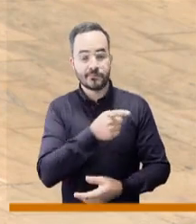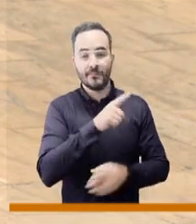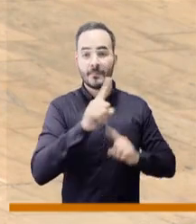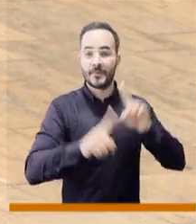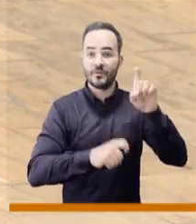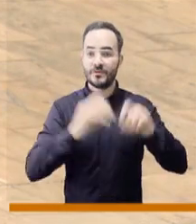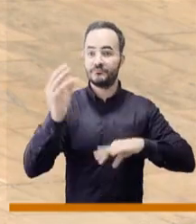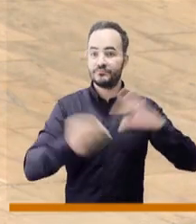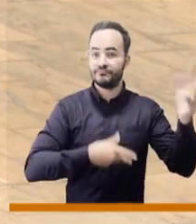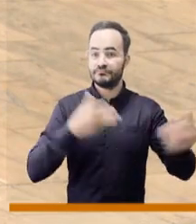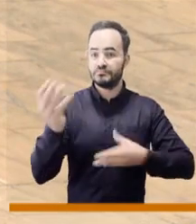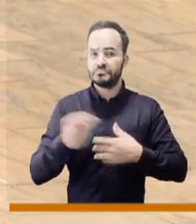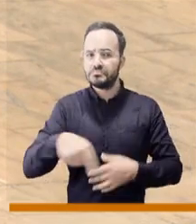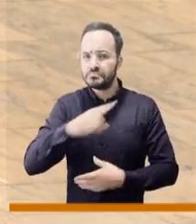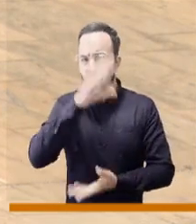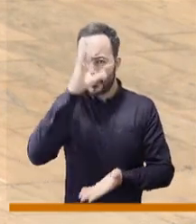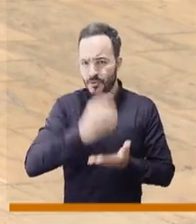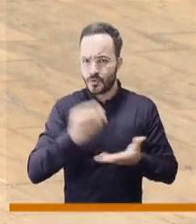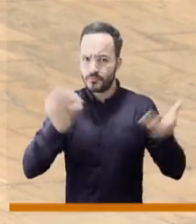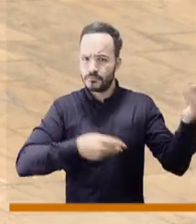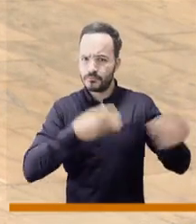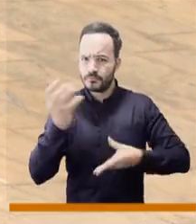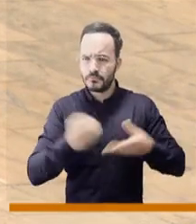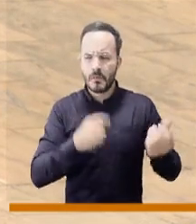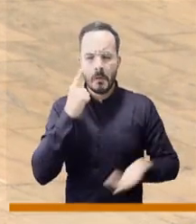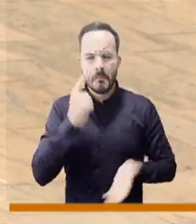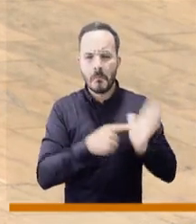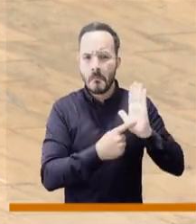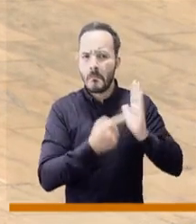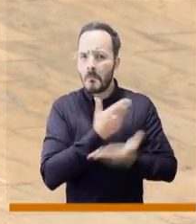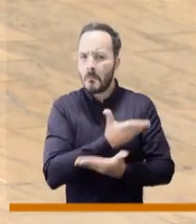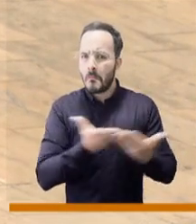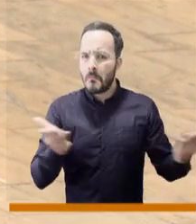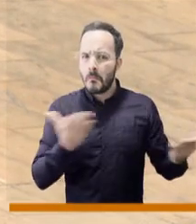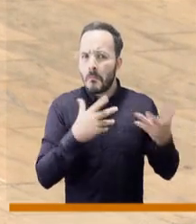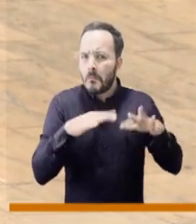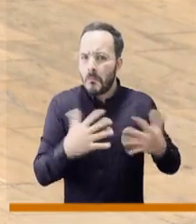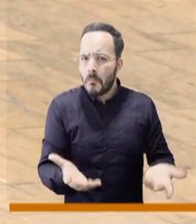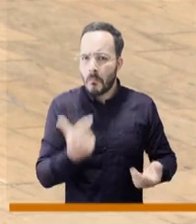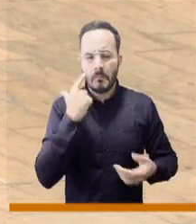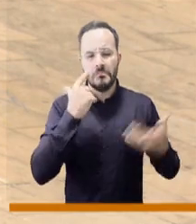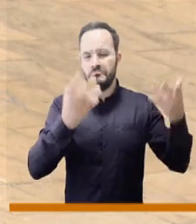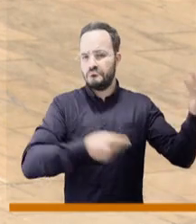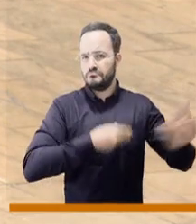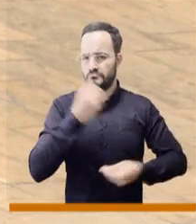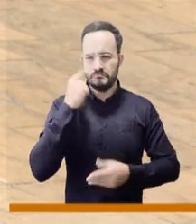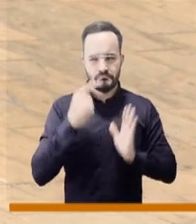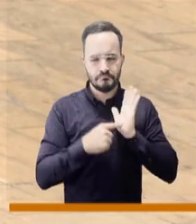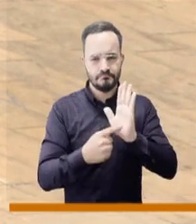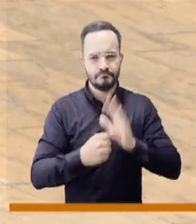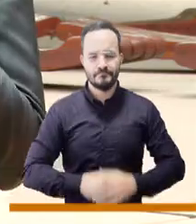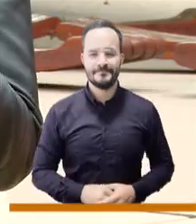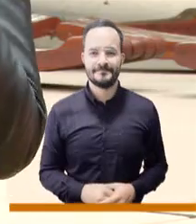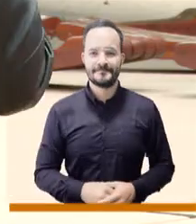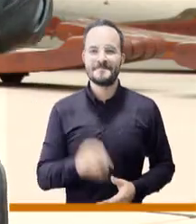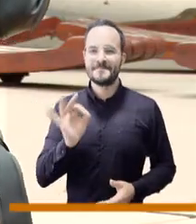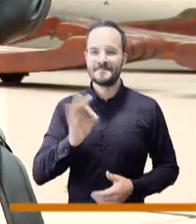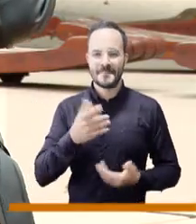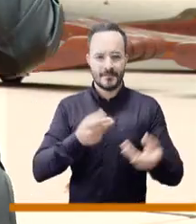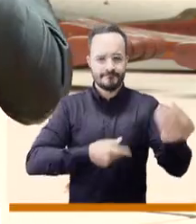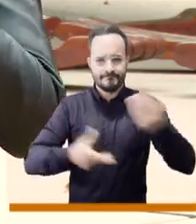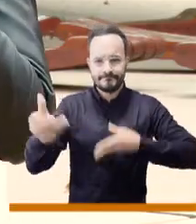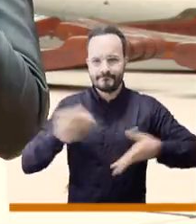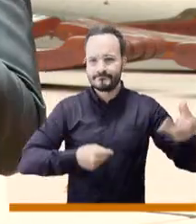televidentes a ver más personas que participan también en nuestra ciudad sobre la pregunta del día. Y así van